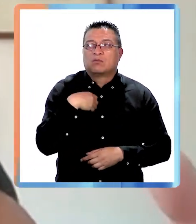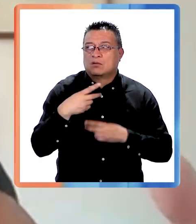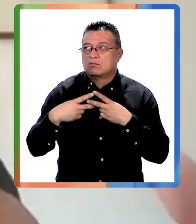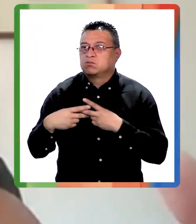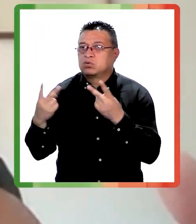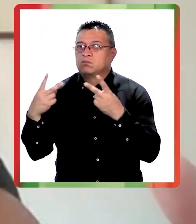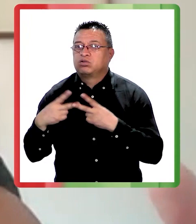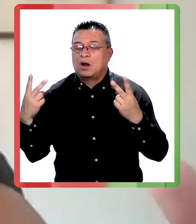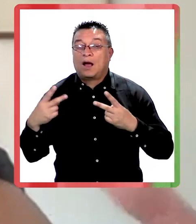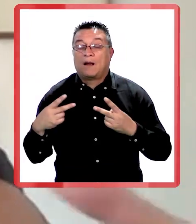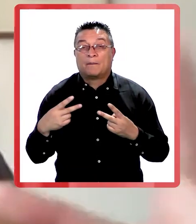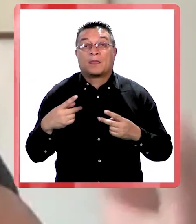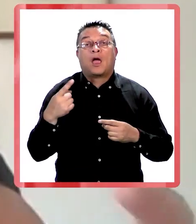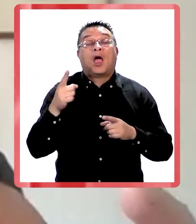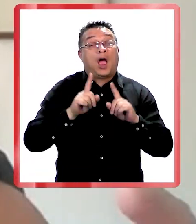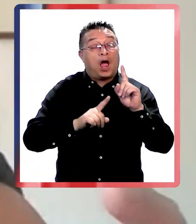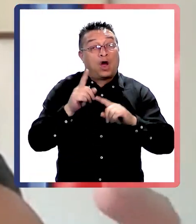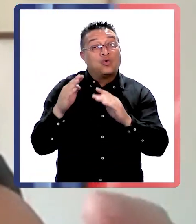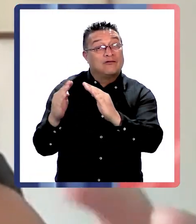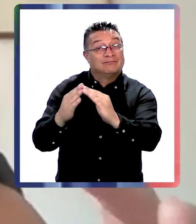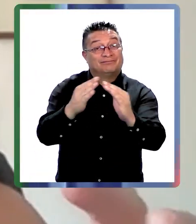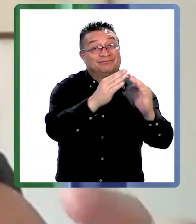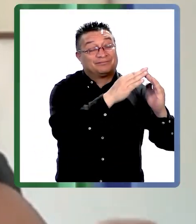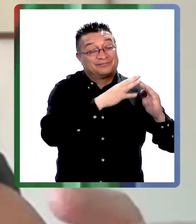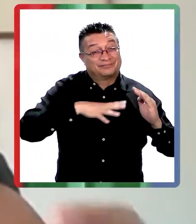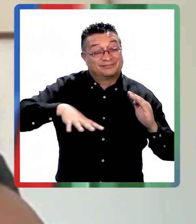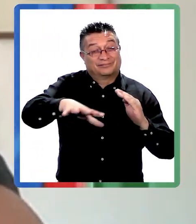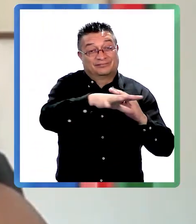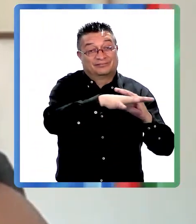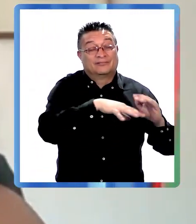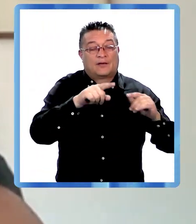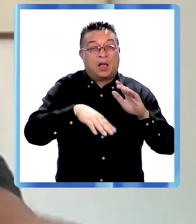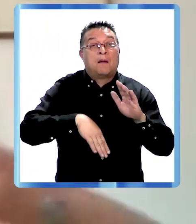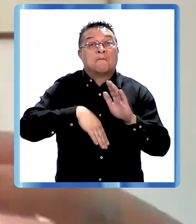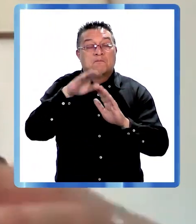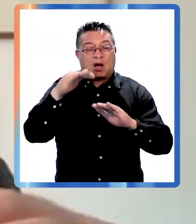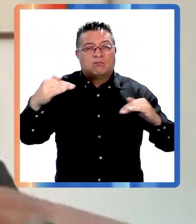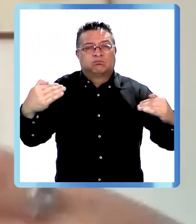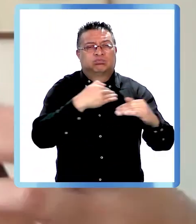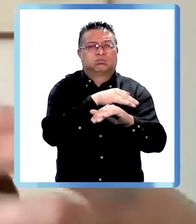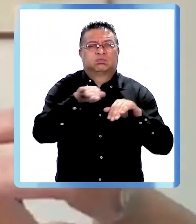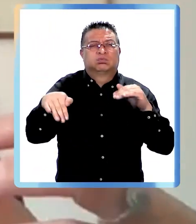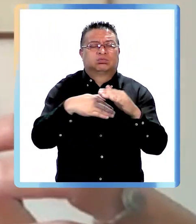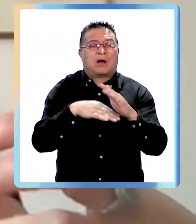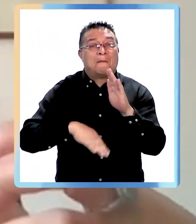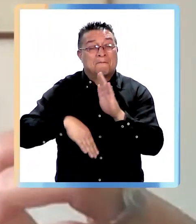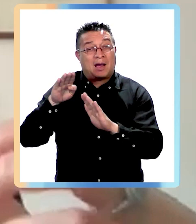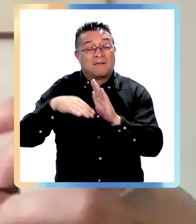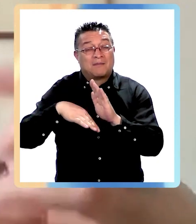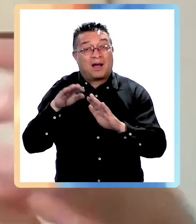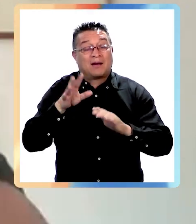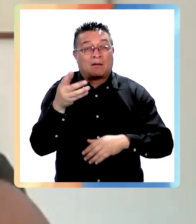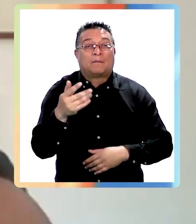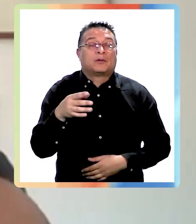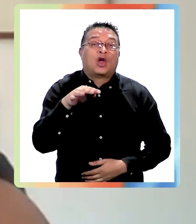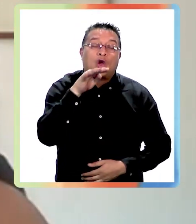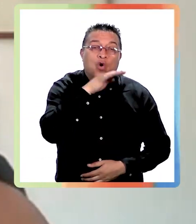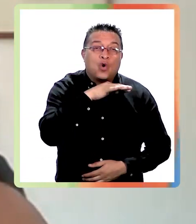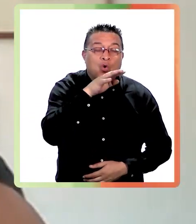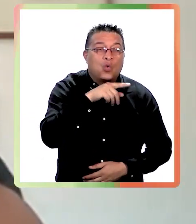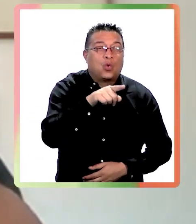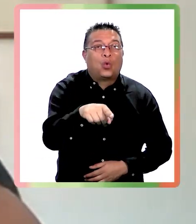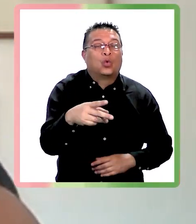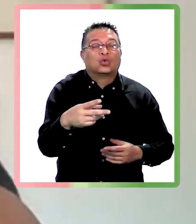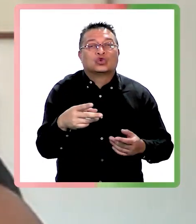poder levantar. En barrios, por ejemplo, donde hay mayor tráfico, mayor movimiento, donde los usos, por